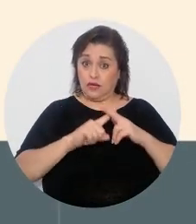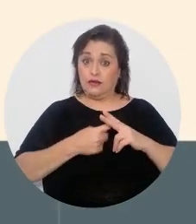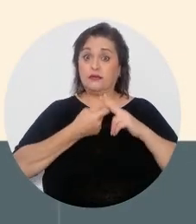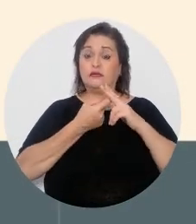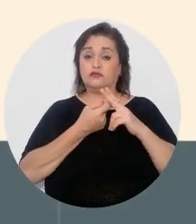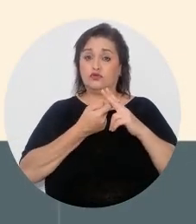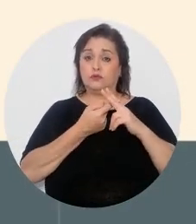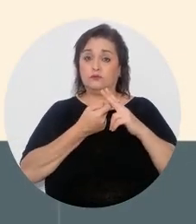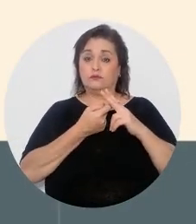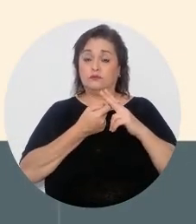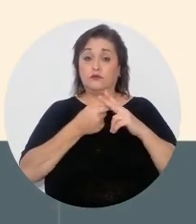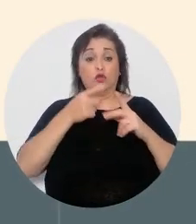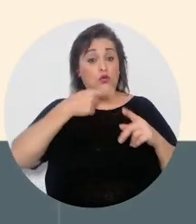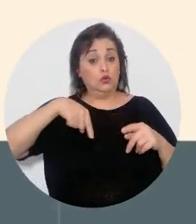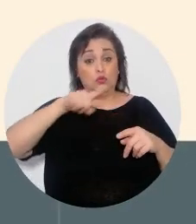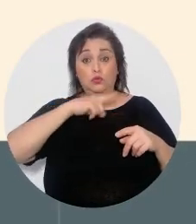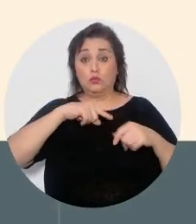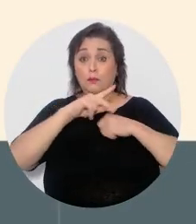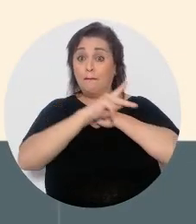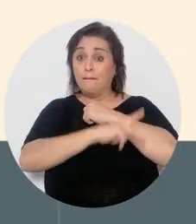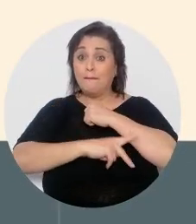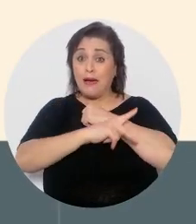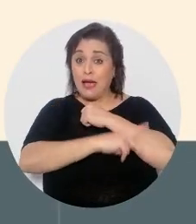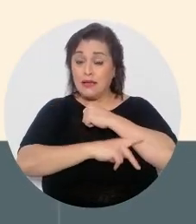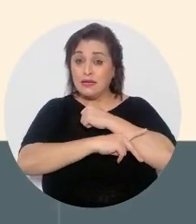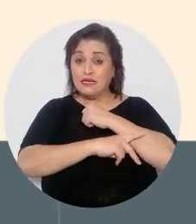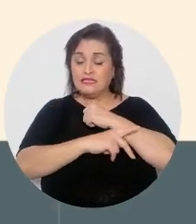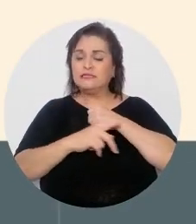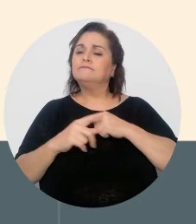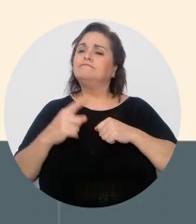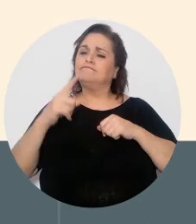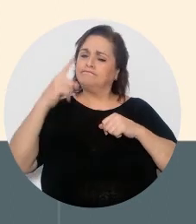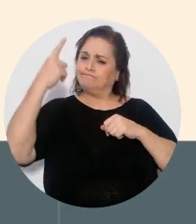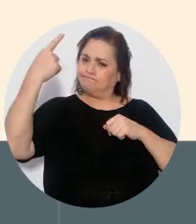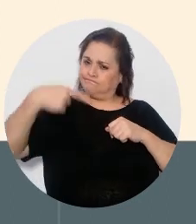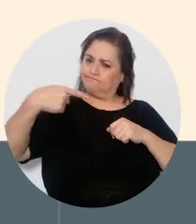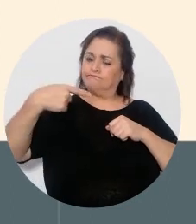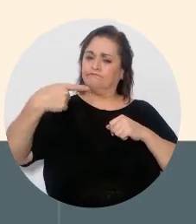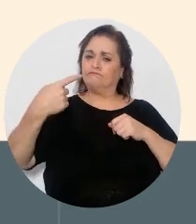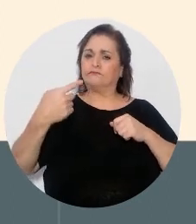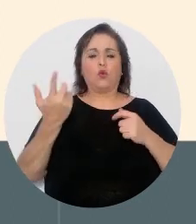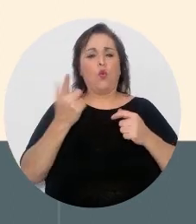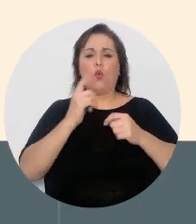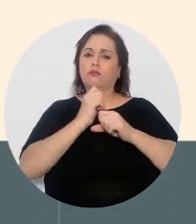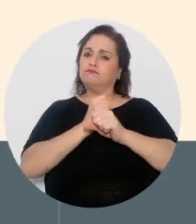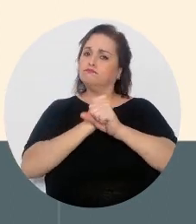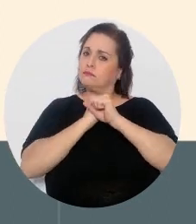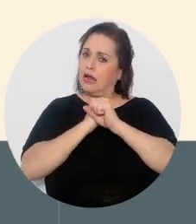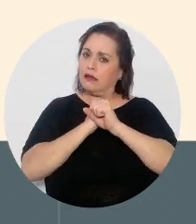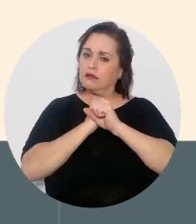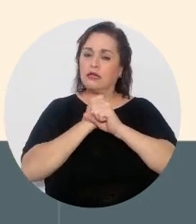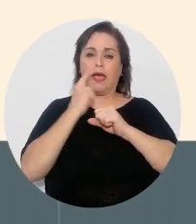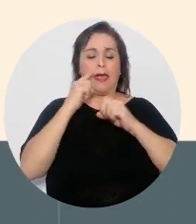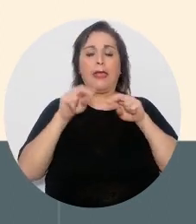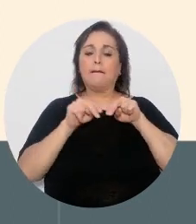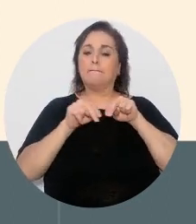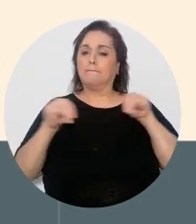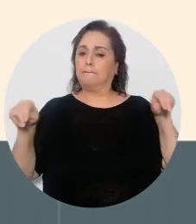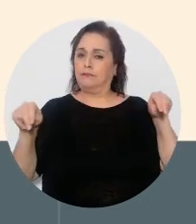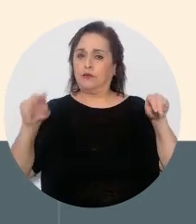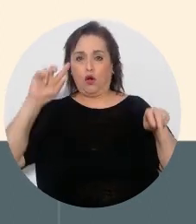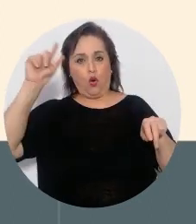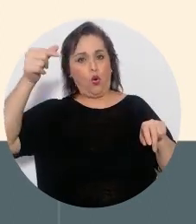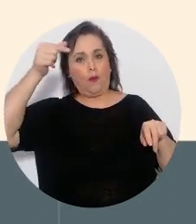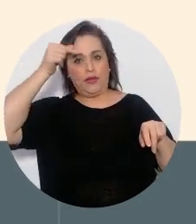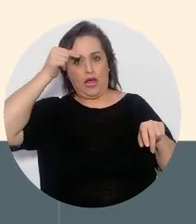Como lo decíamos al inicio, en nuestro país rige la obligación o rige la garantía de